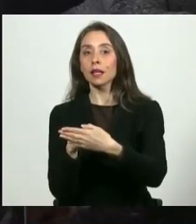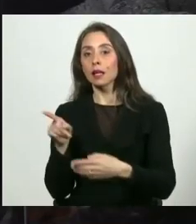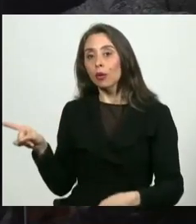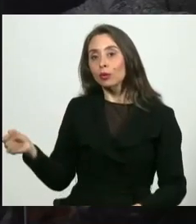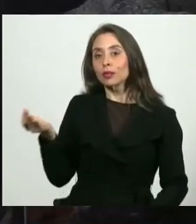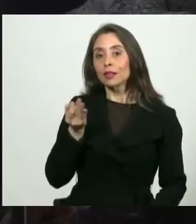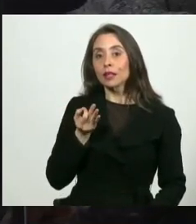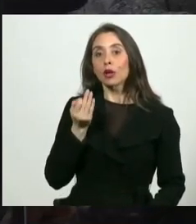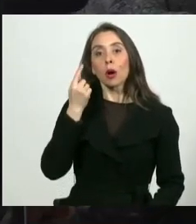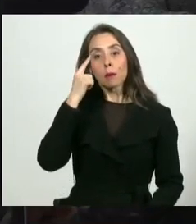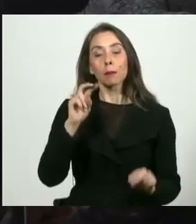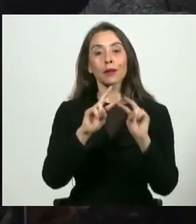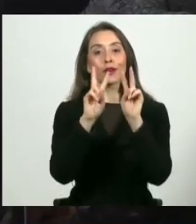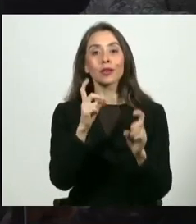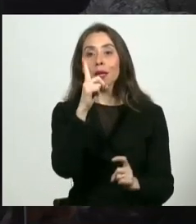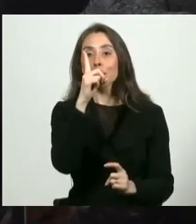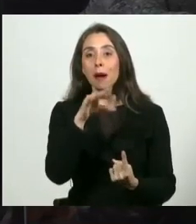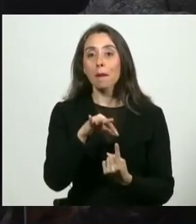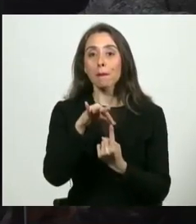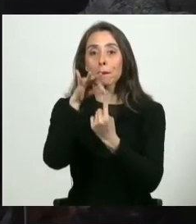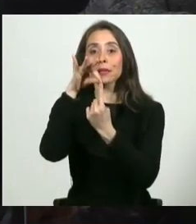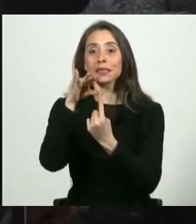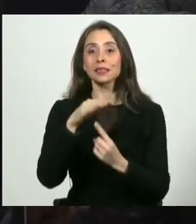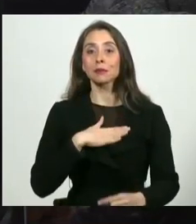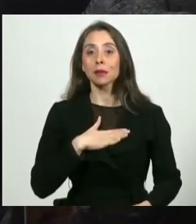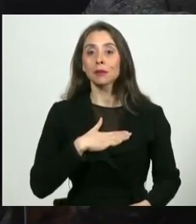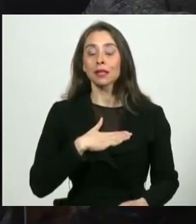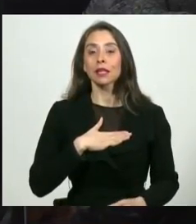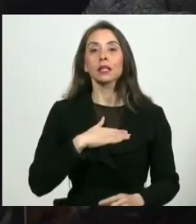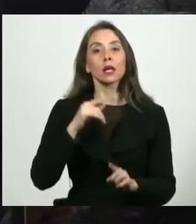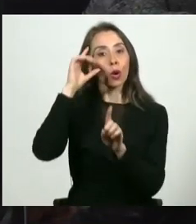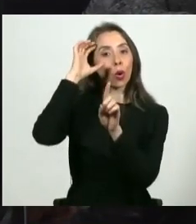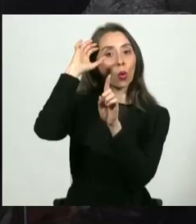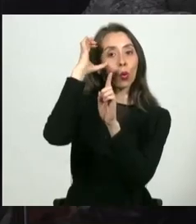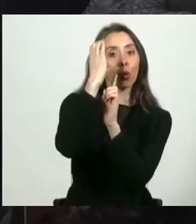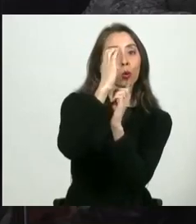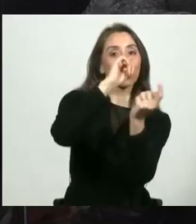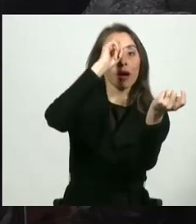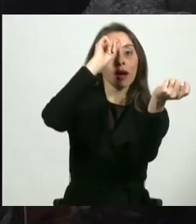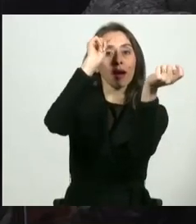pero el tema principal para mí tiene que ver, el cambio cultural